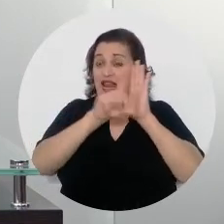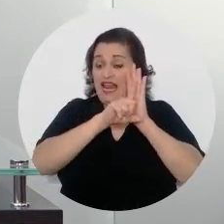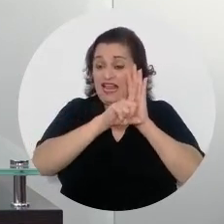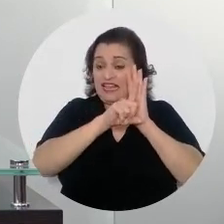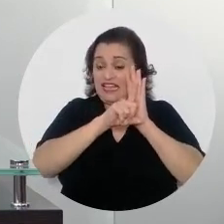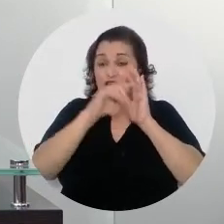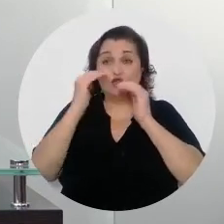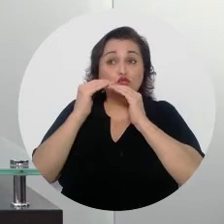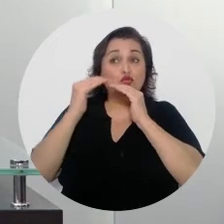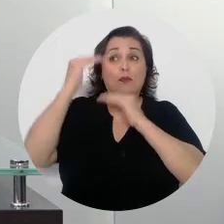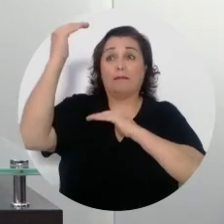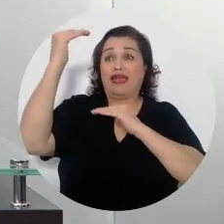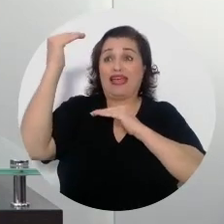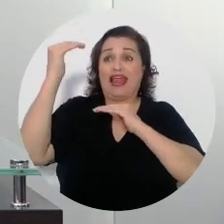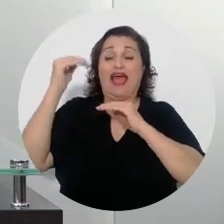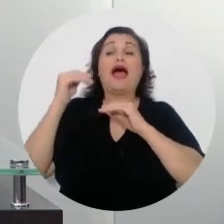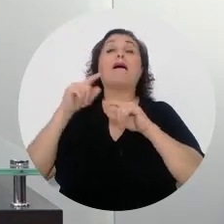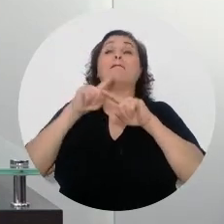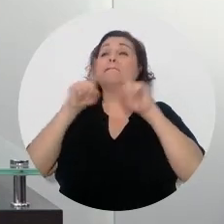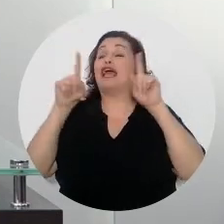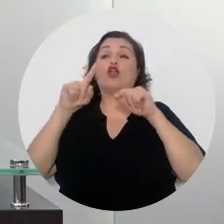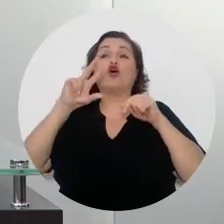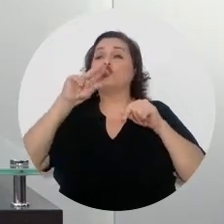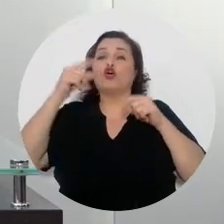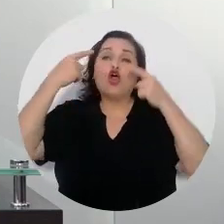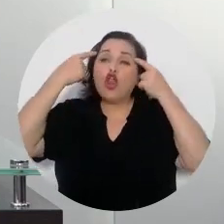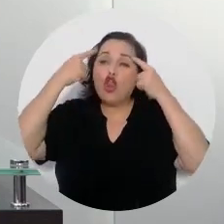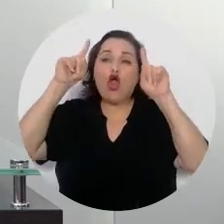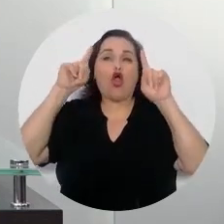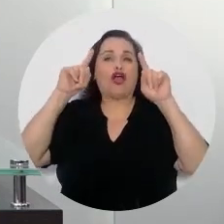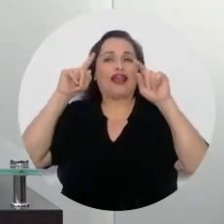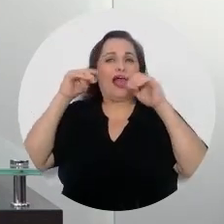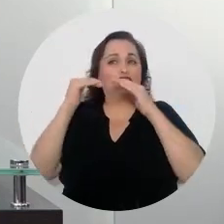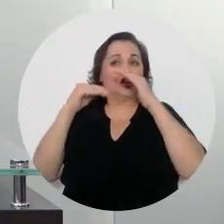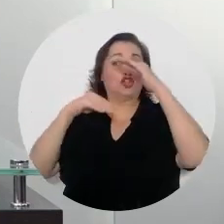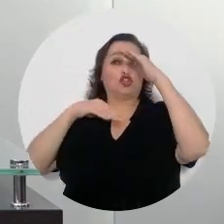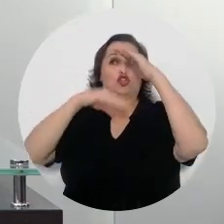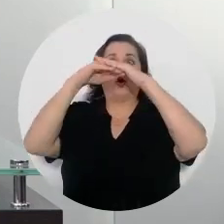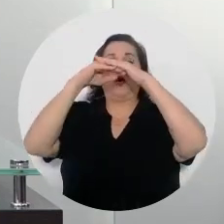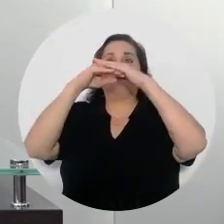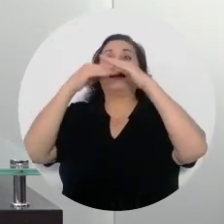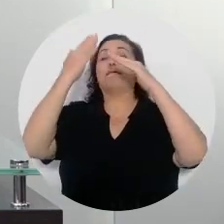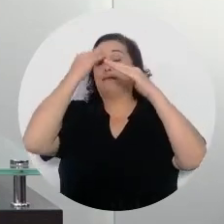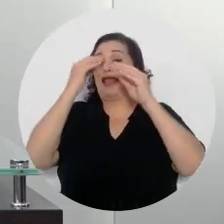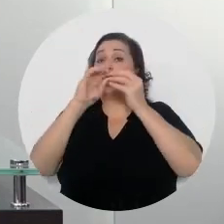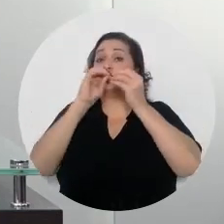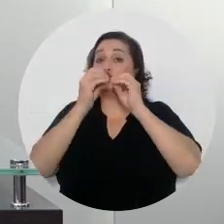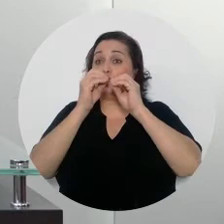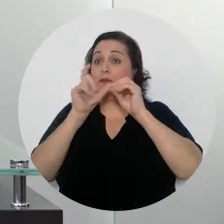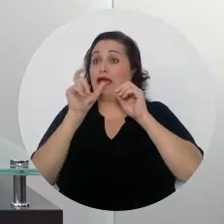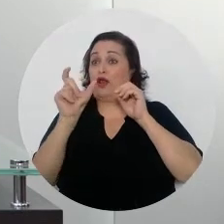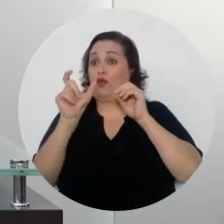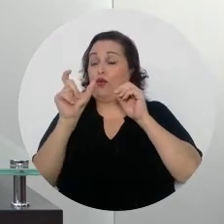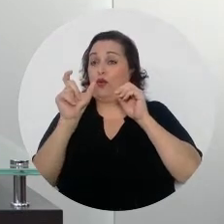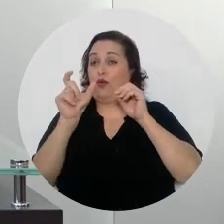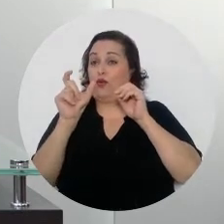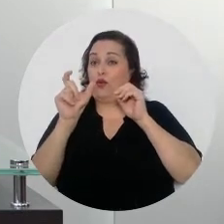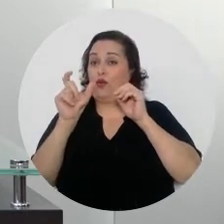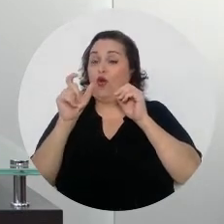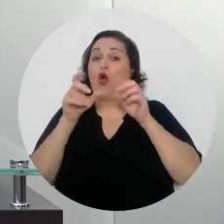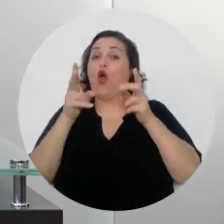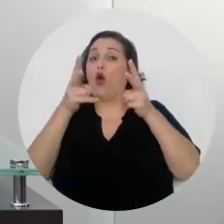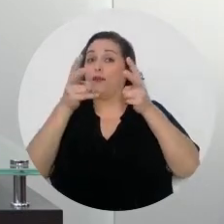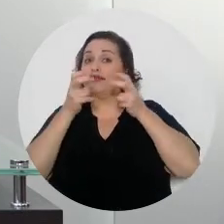posible superar la barrera del subcociente, pero no llegar a un cociente para poder, con ese número